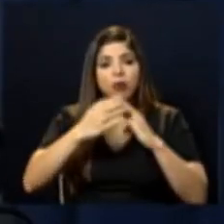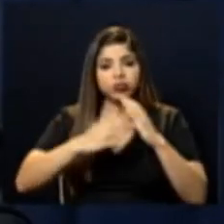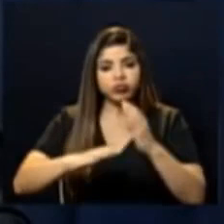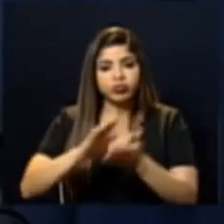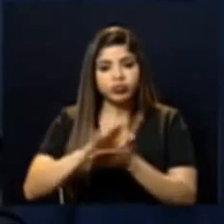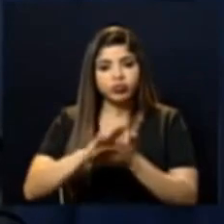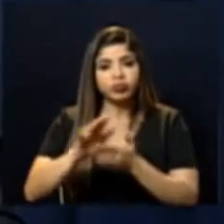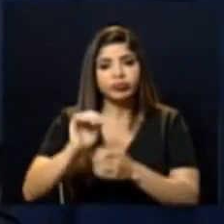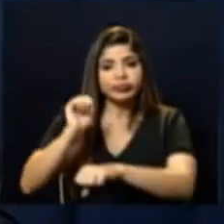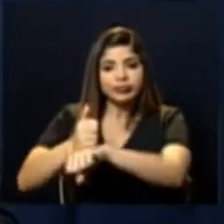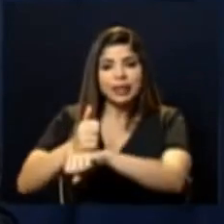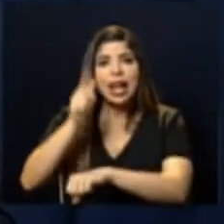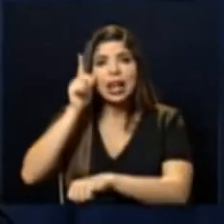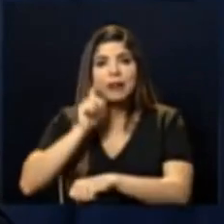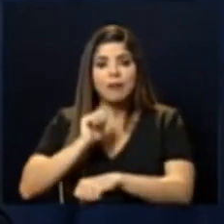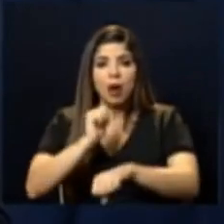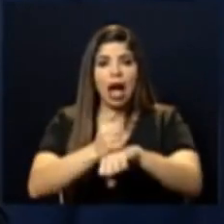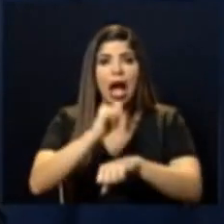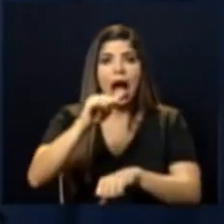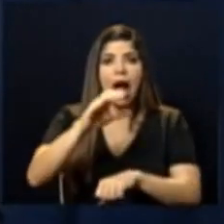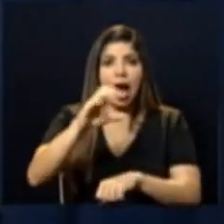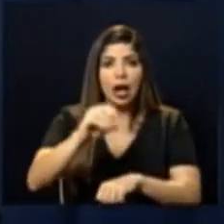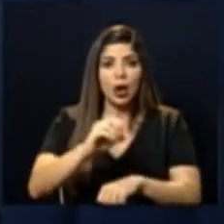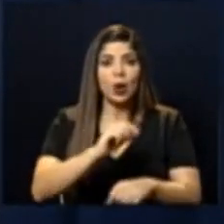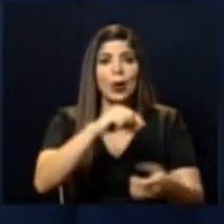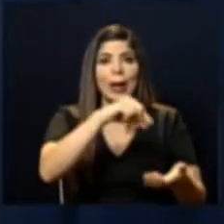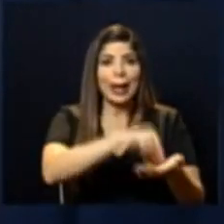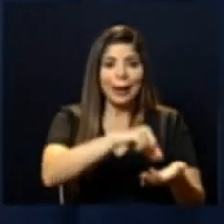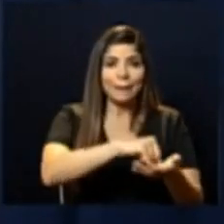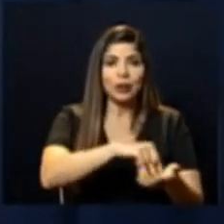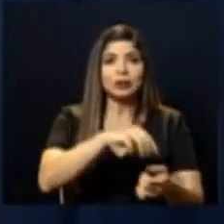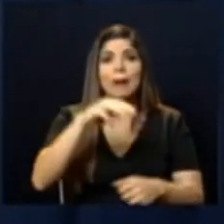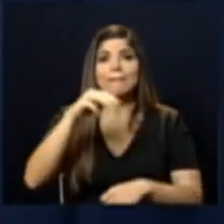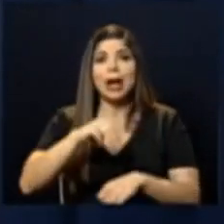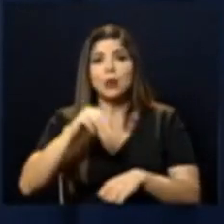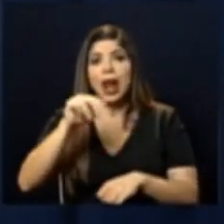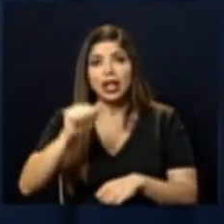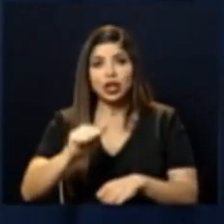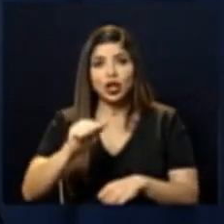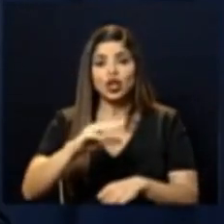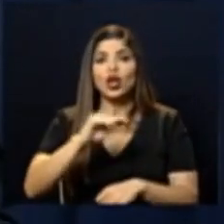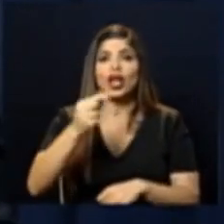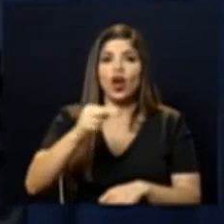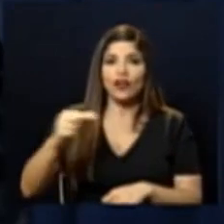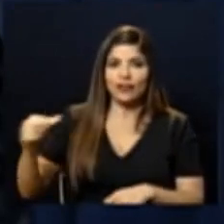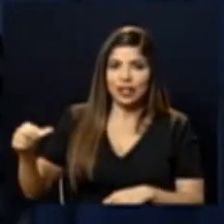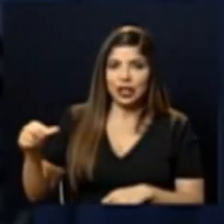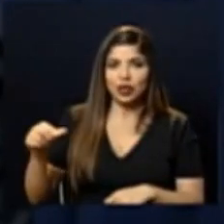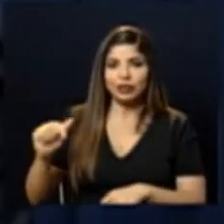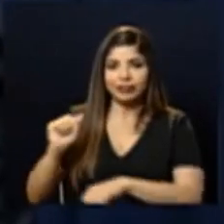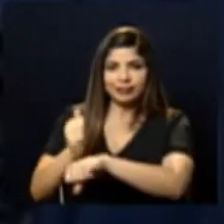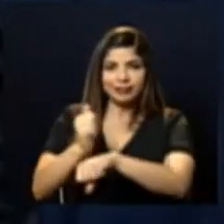en Limón, Jacó, Quepos Manuel Antonio y Golfito.